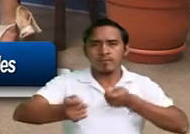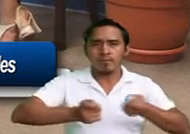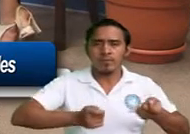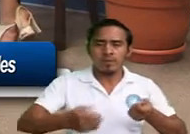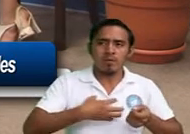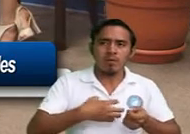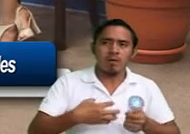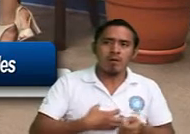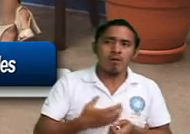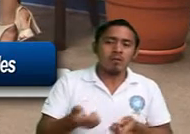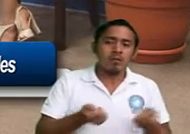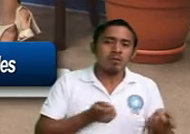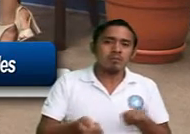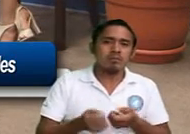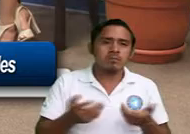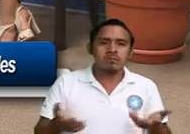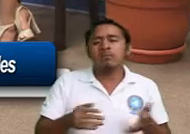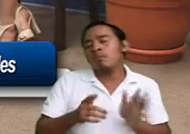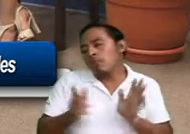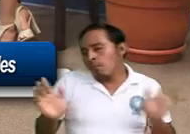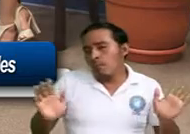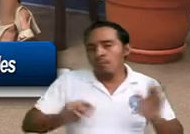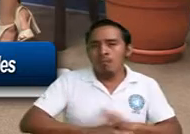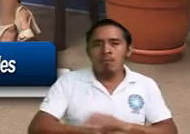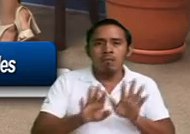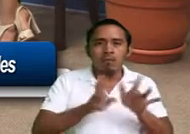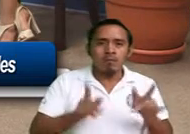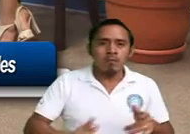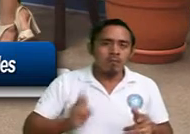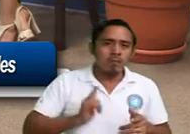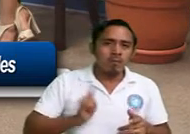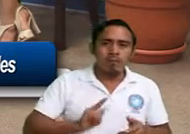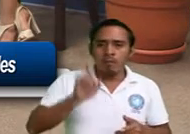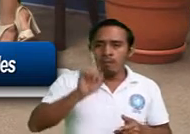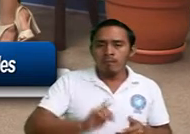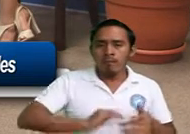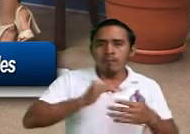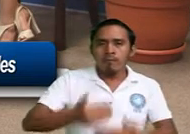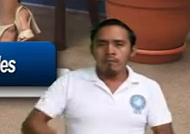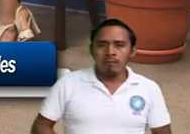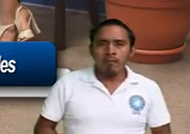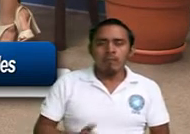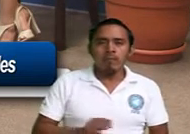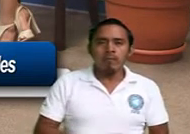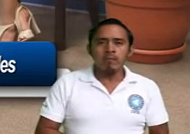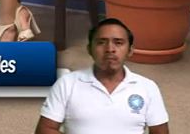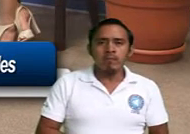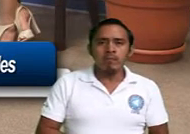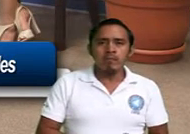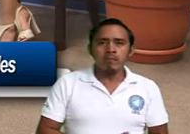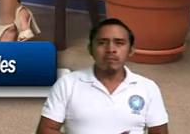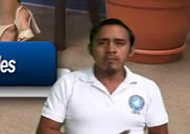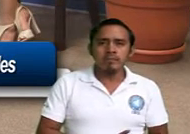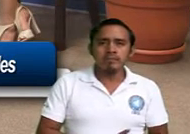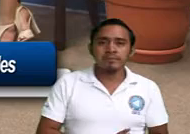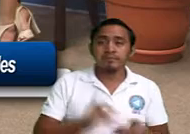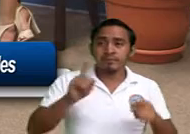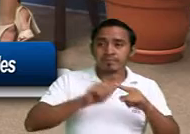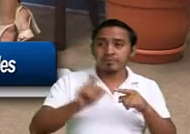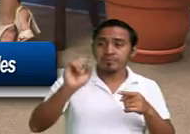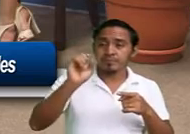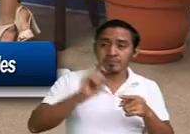prenatales, doctora? Obviamente una mujer que solo va a tener un niño, se dice que la semana es mensual,